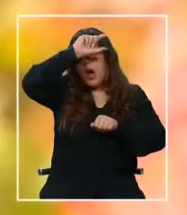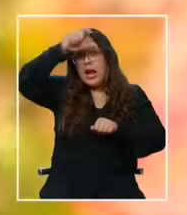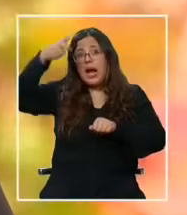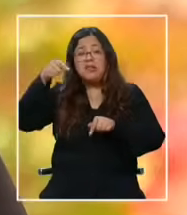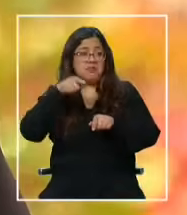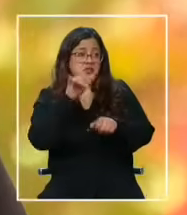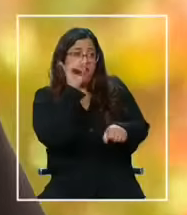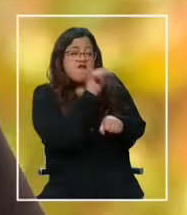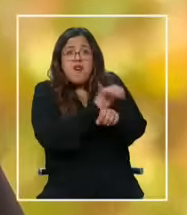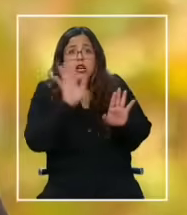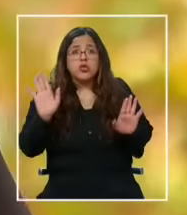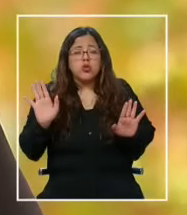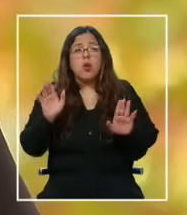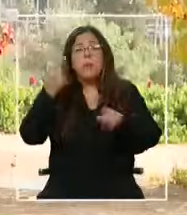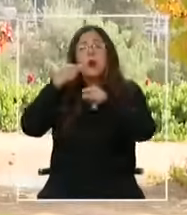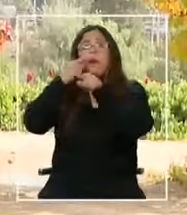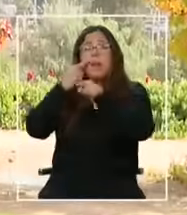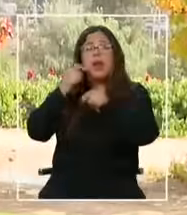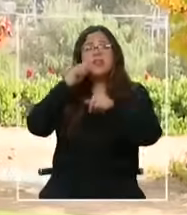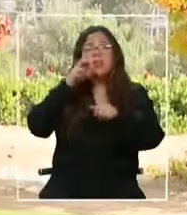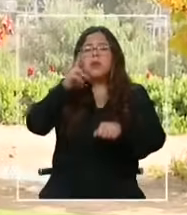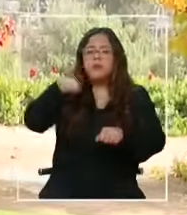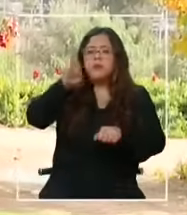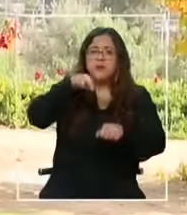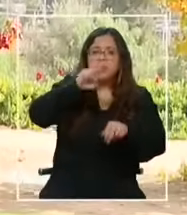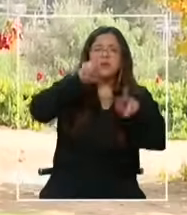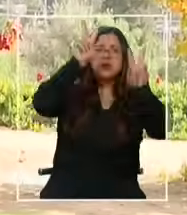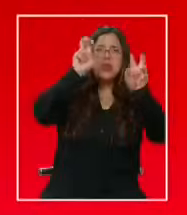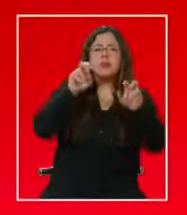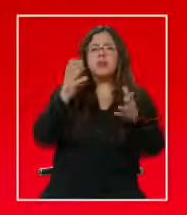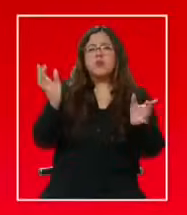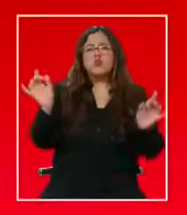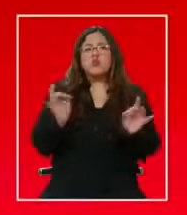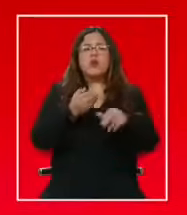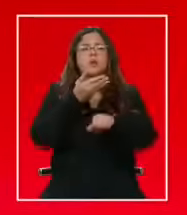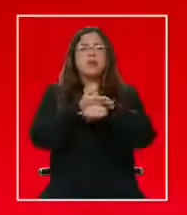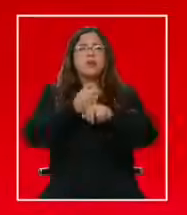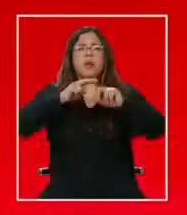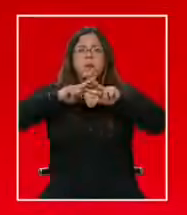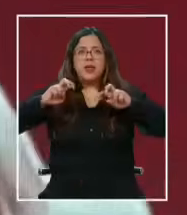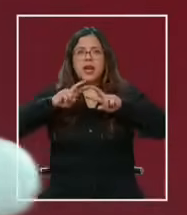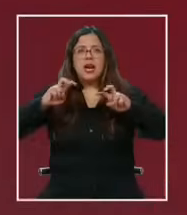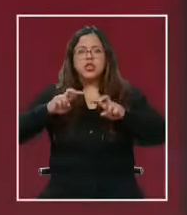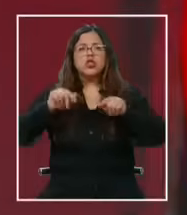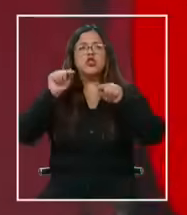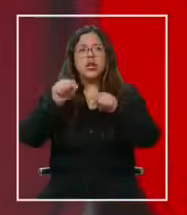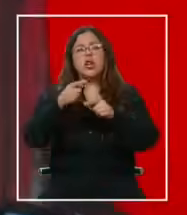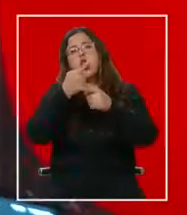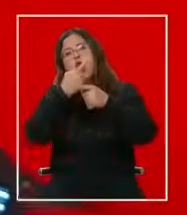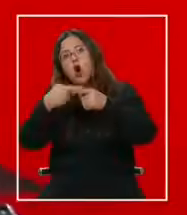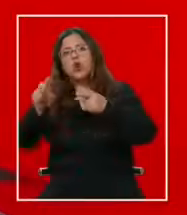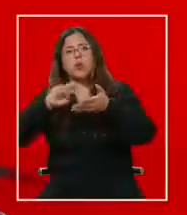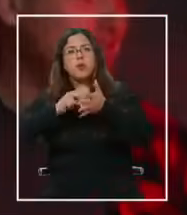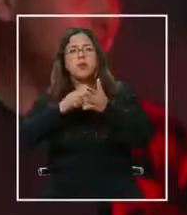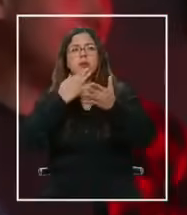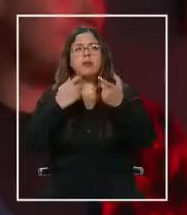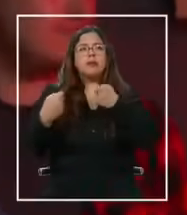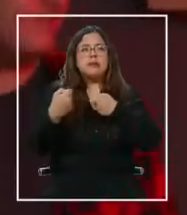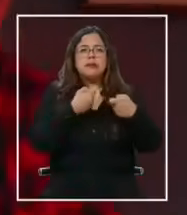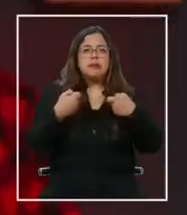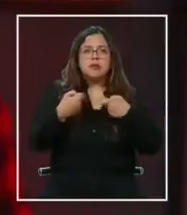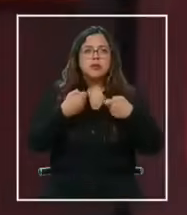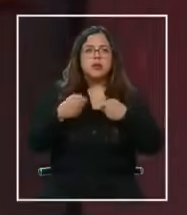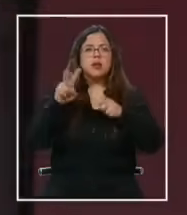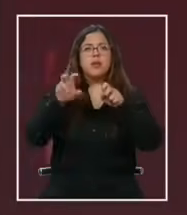codina para el jefe comunal hay vicios en su recolección por lo que no descartó solicitar una auditoría provocando otra polémica y tensionando